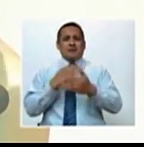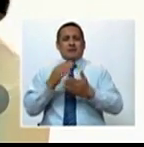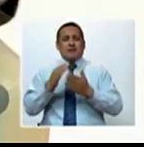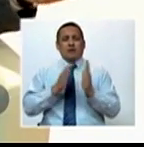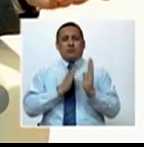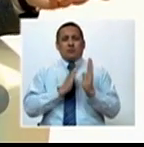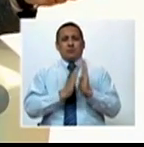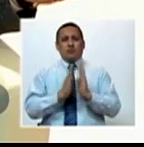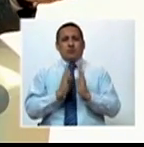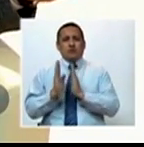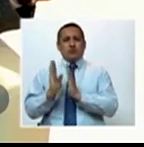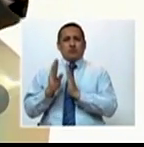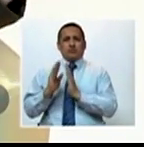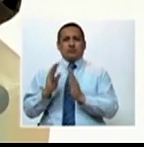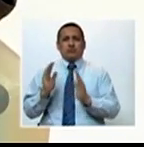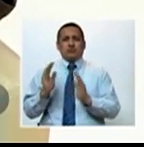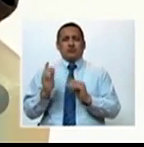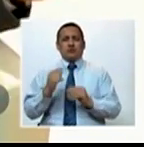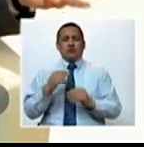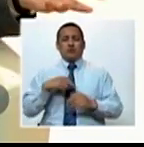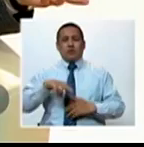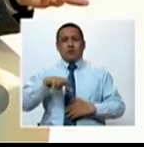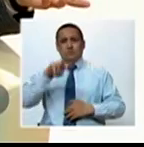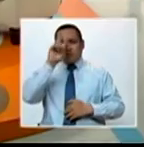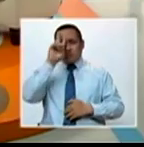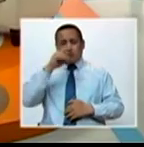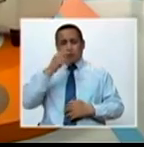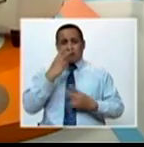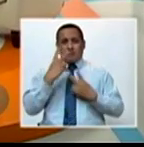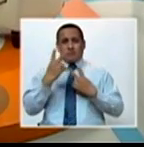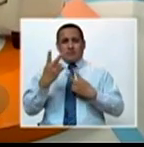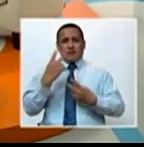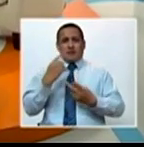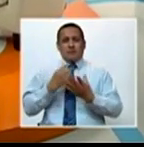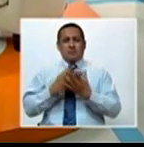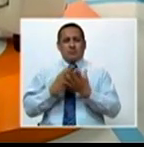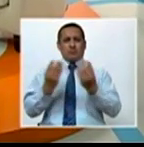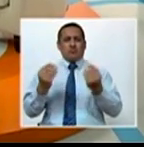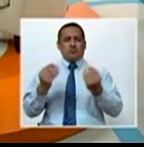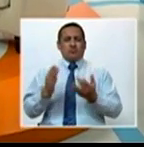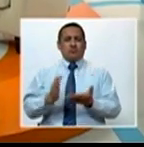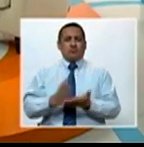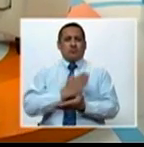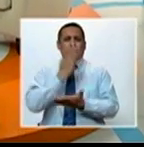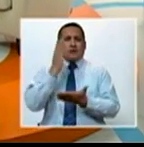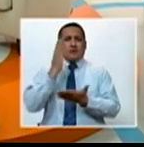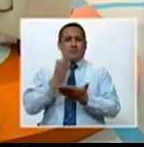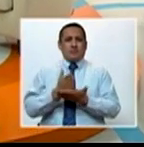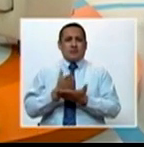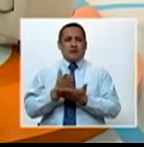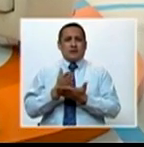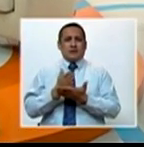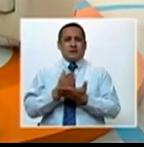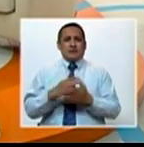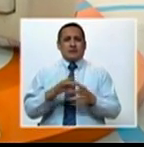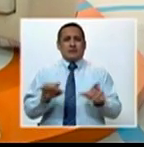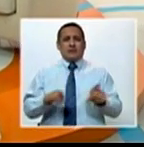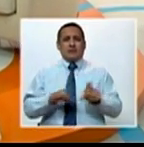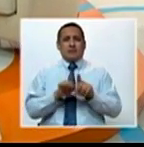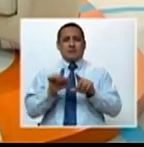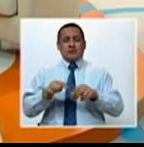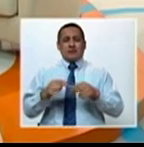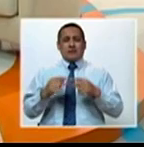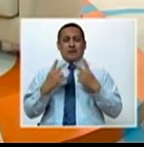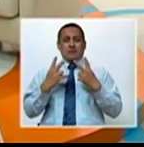agilizar más los procesos, que en el Perú es otro gran problema, ¿no? Yo creo